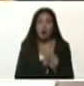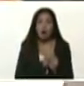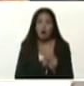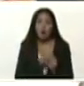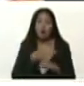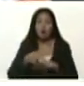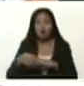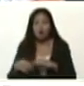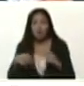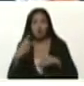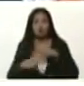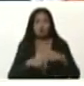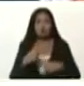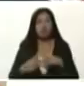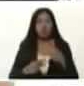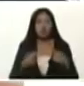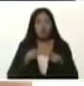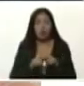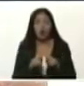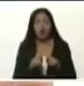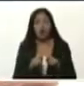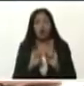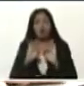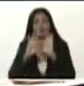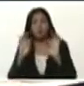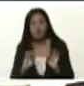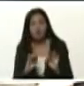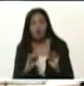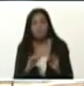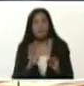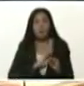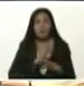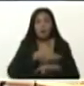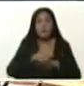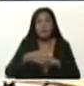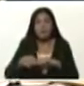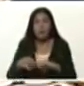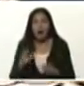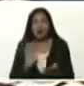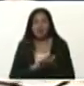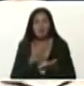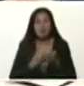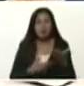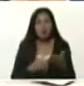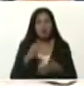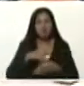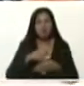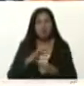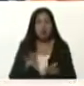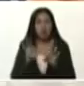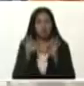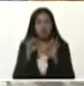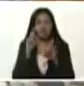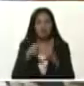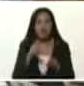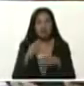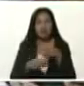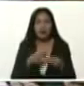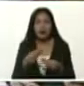los procesos productivos y la soberanía alimentaria de las entidades federales, se propone la creación de un fondo especial